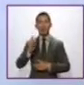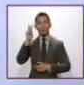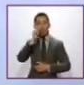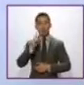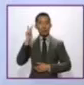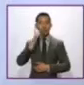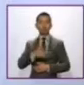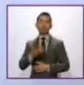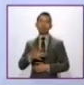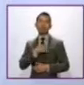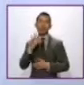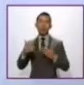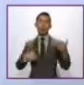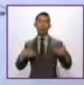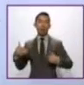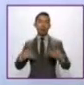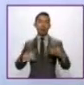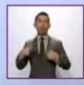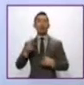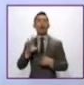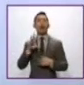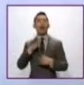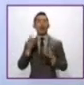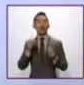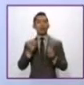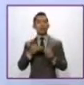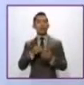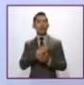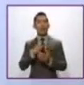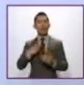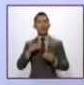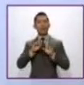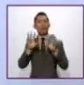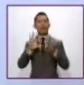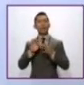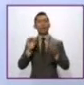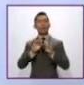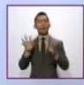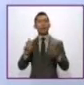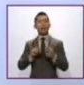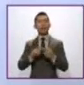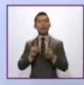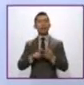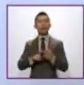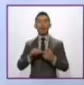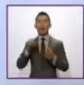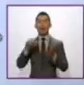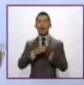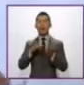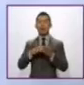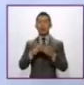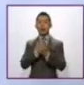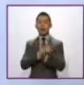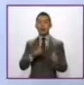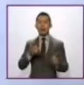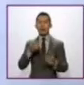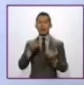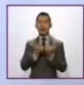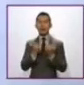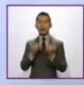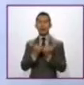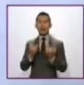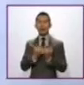mucho que te molestes, pero hay muchas cosas que todavía tienen que aclarar. Odebrecht, Caja Libertad y, por supuesto,